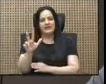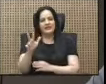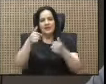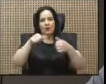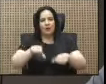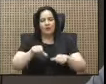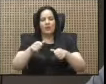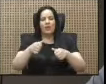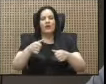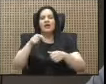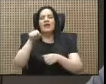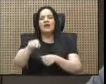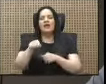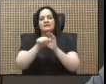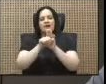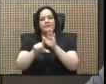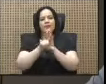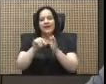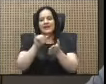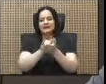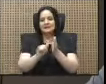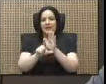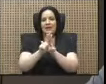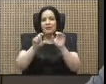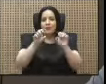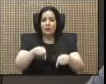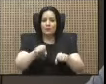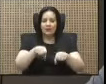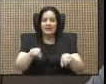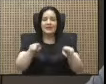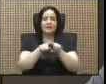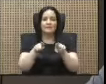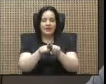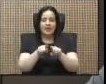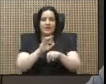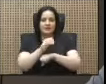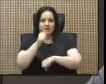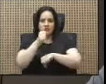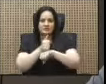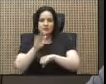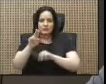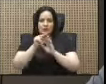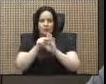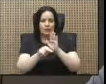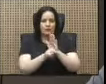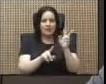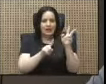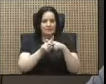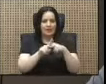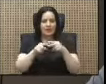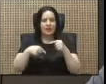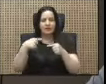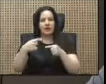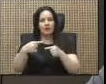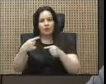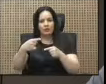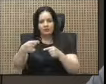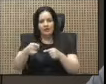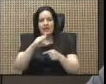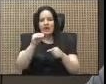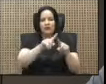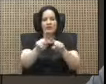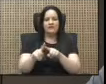acuerde de la Asamblea Legislativa. Esa ley podrá, además, disponer que sus normas se apliquen gradualmente a los diversos